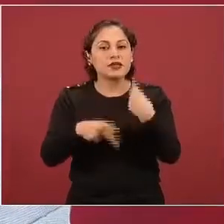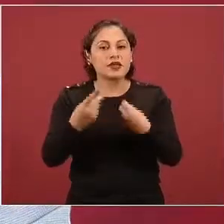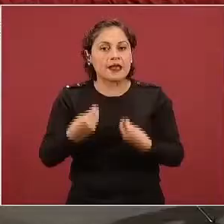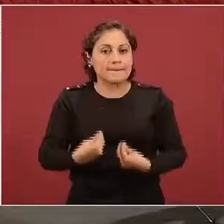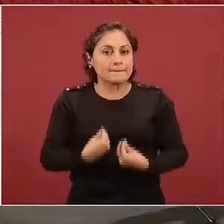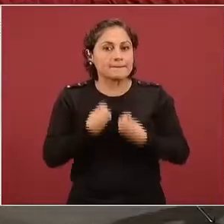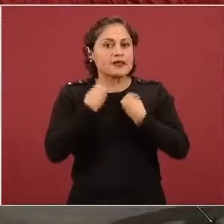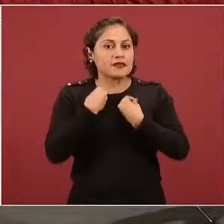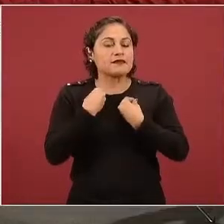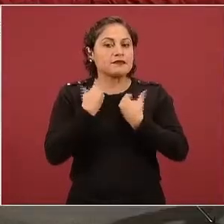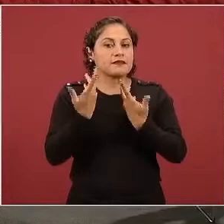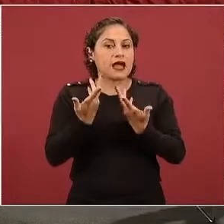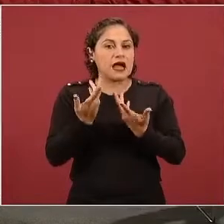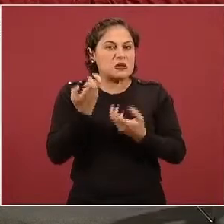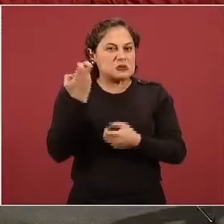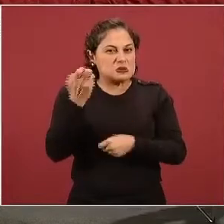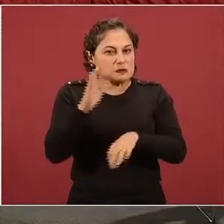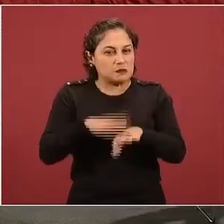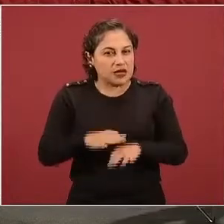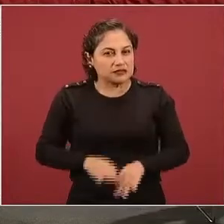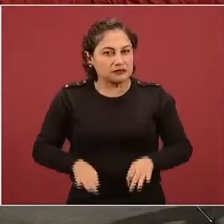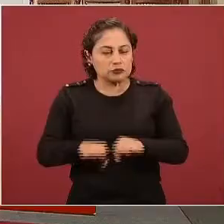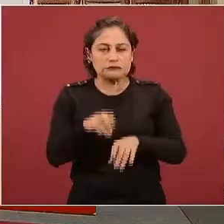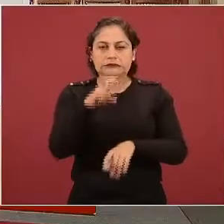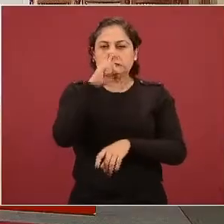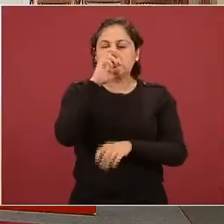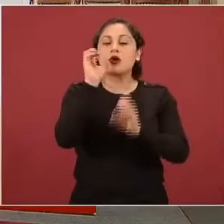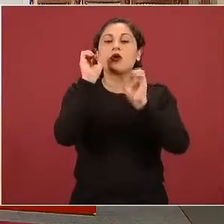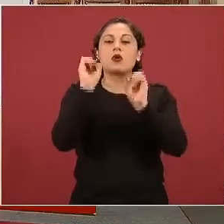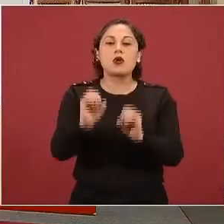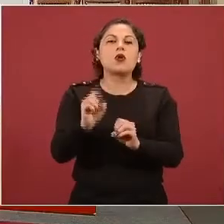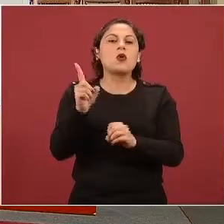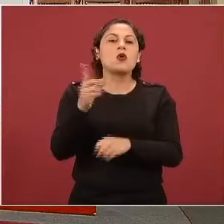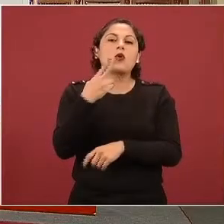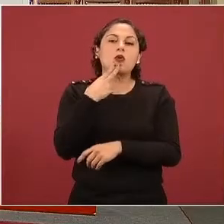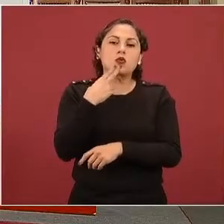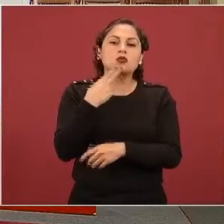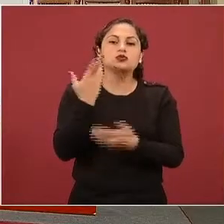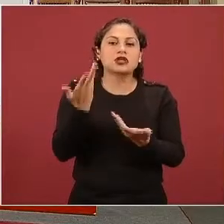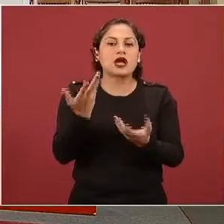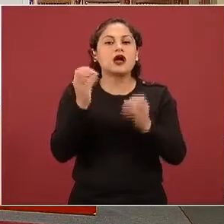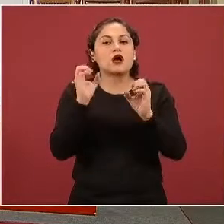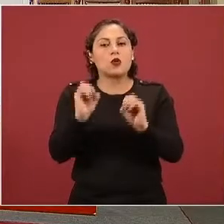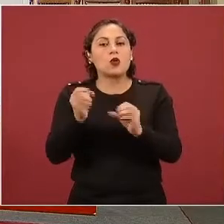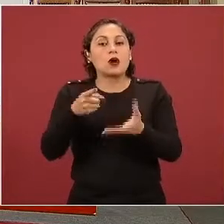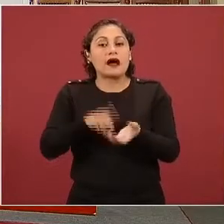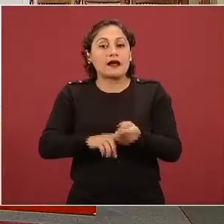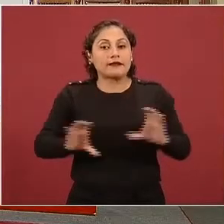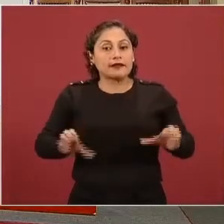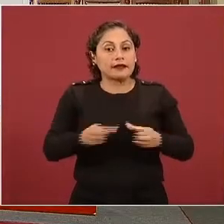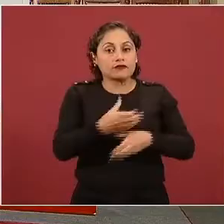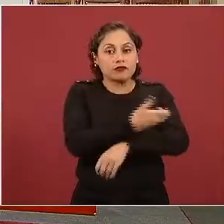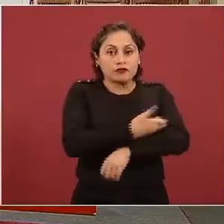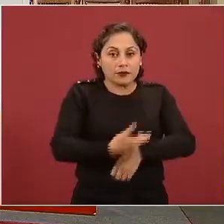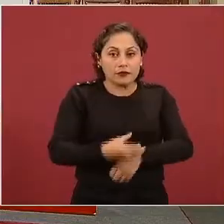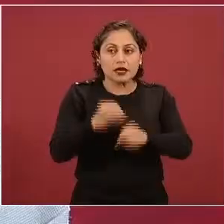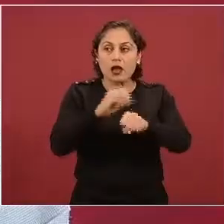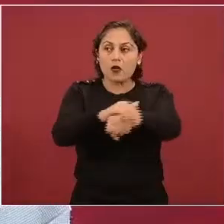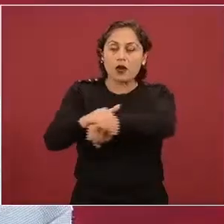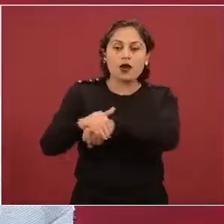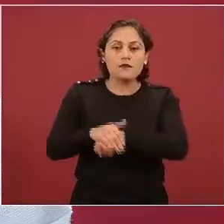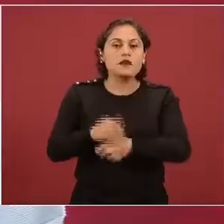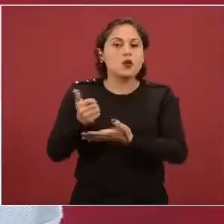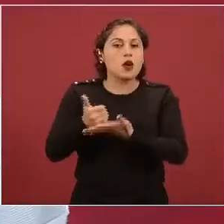que no nos dominen como seres humanos ni como conglomerados de seres humanos, como familias, como colectividades. Esto